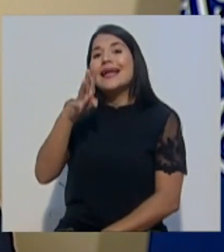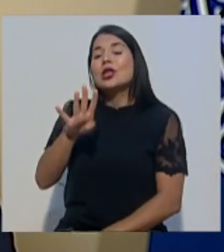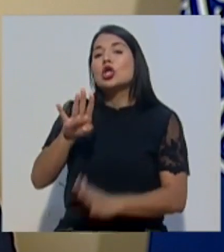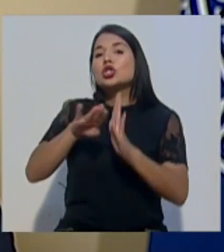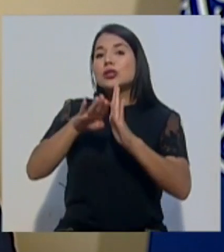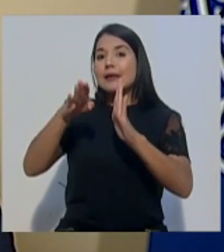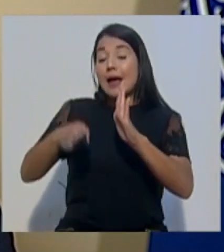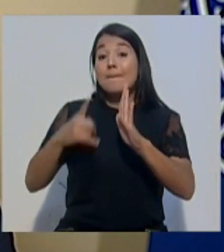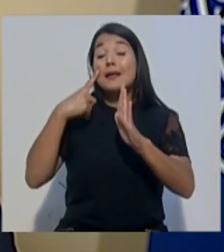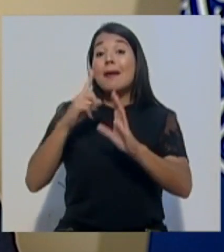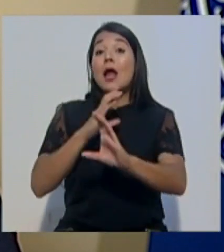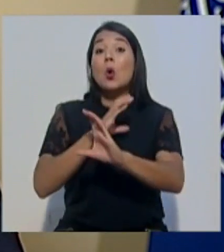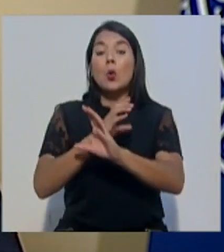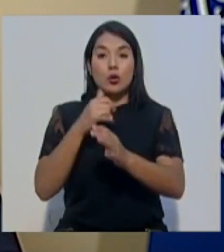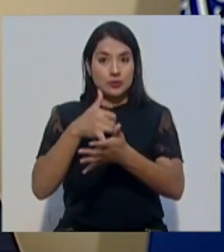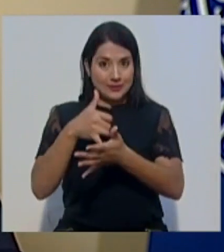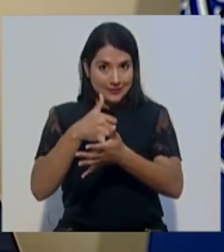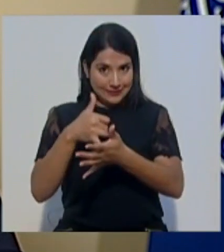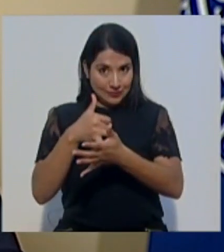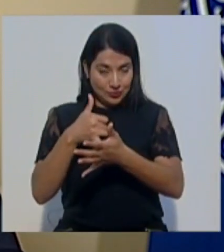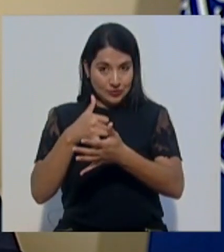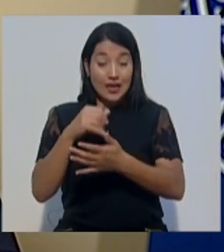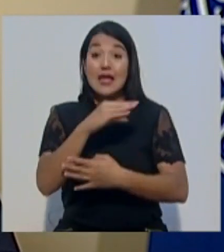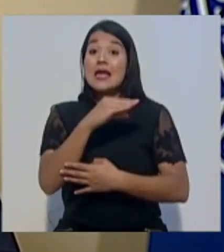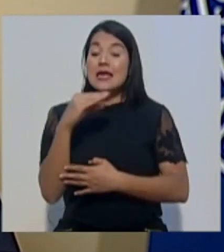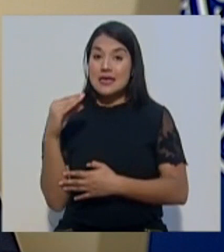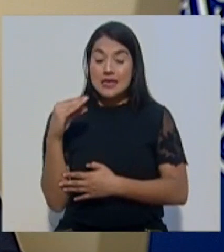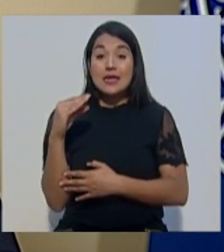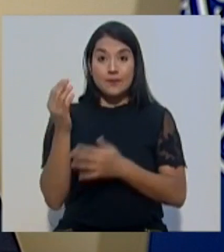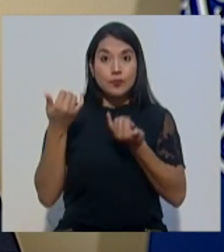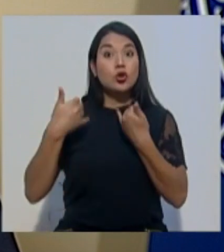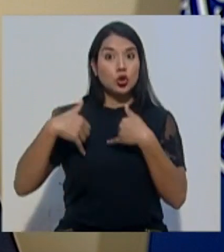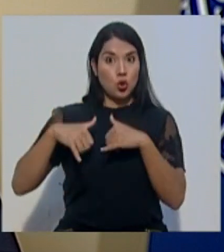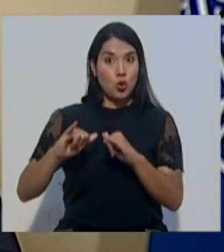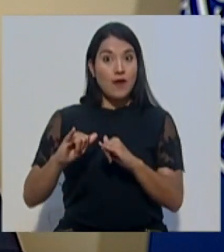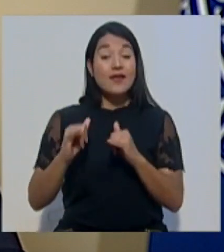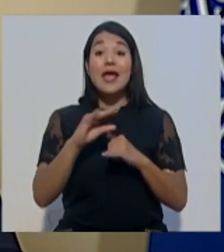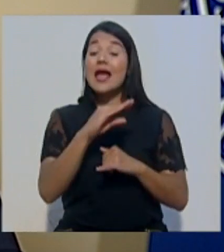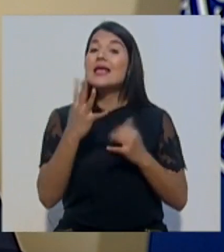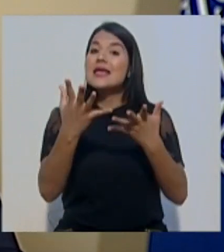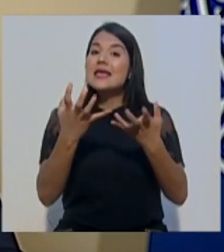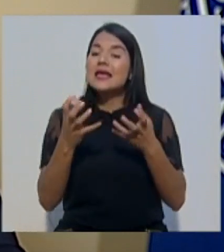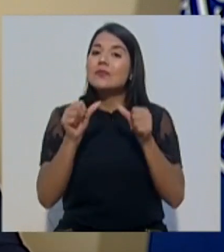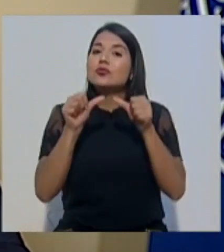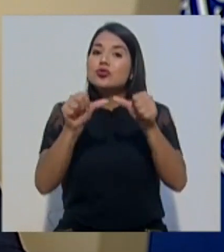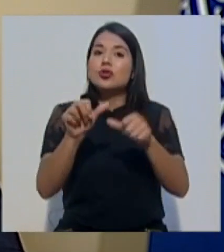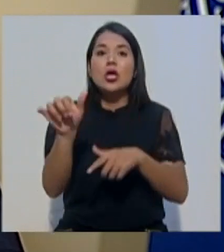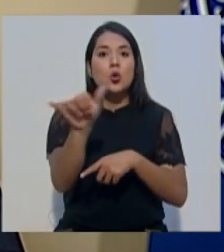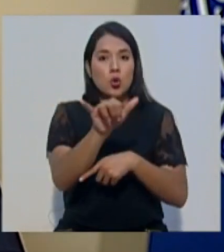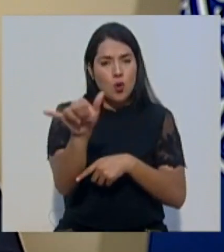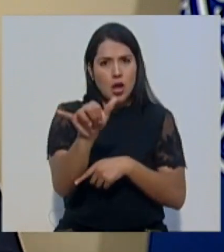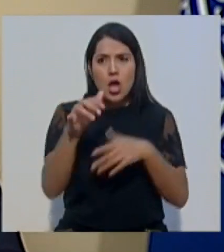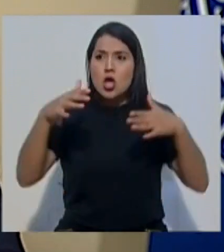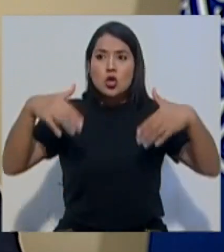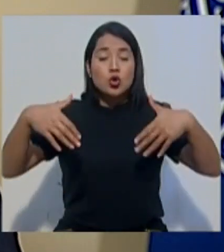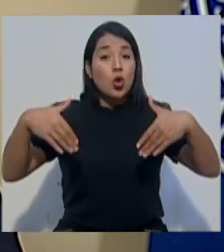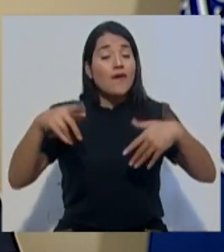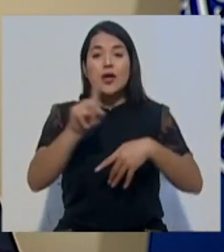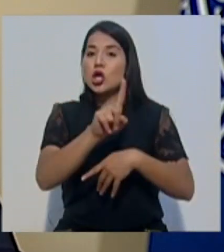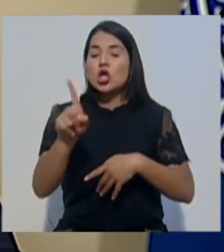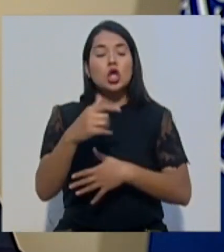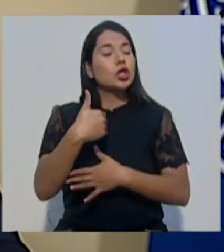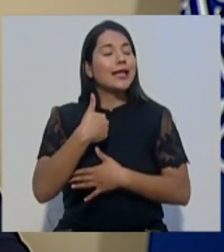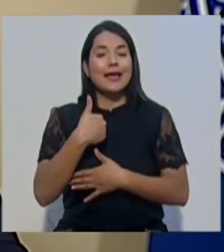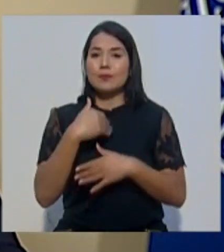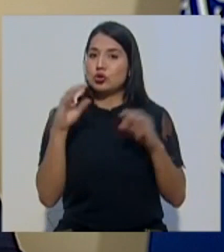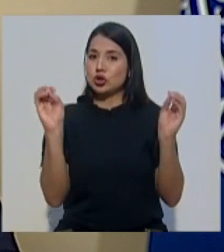de unidades de cuidados intensivos. Y aún, dichosamente, y así queremos seguir, no hemos tenido a nadie, o no se le